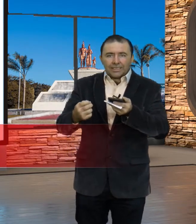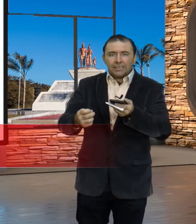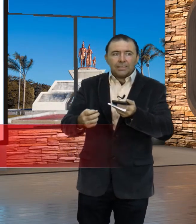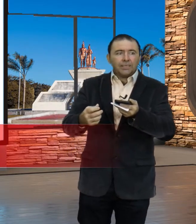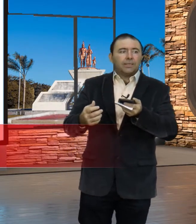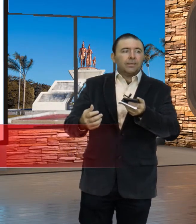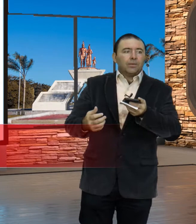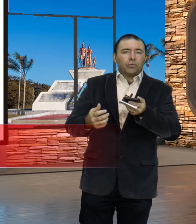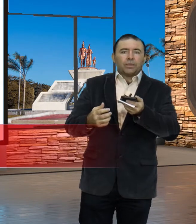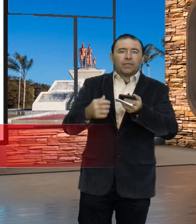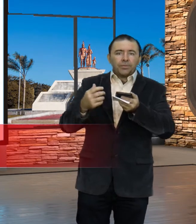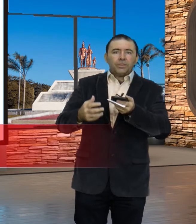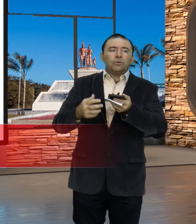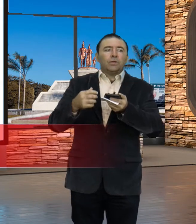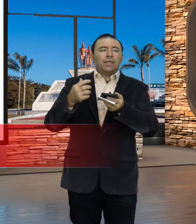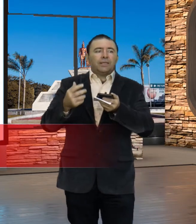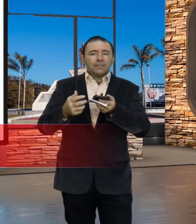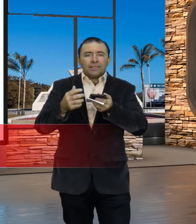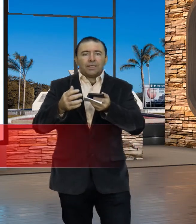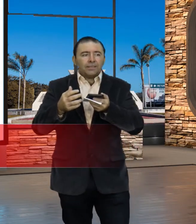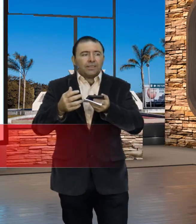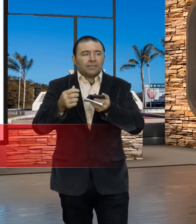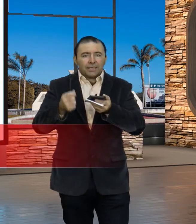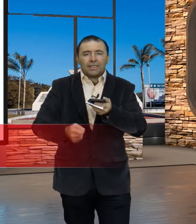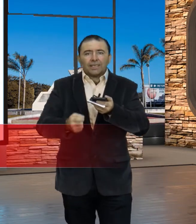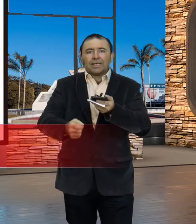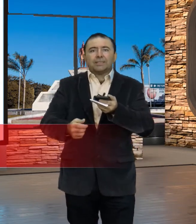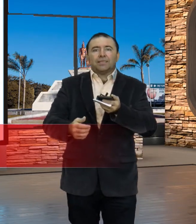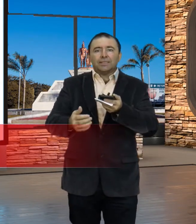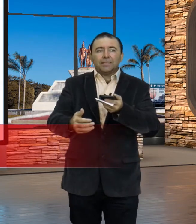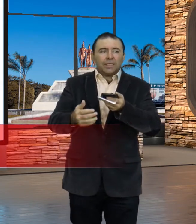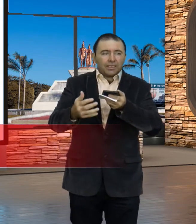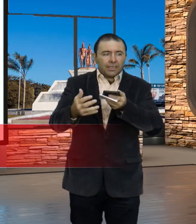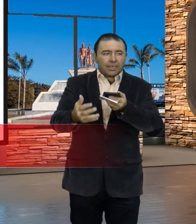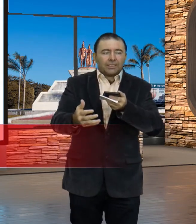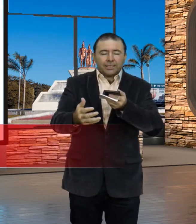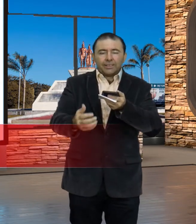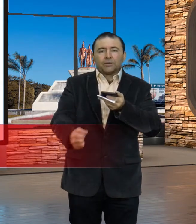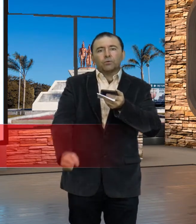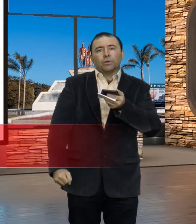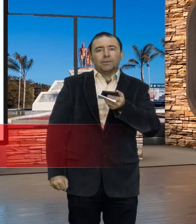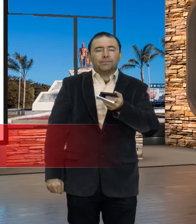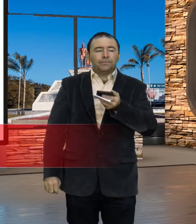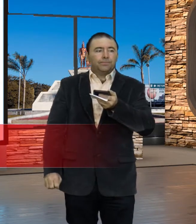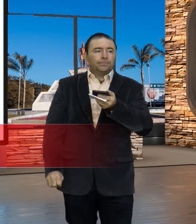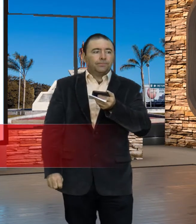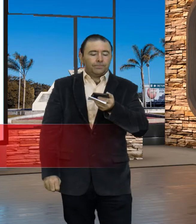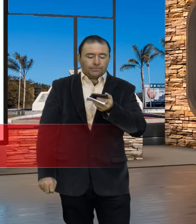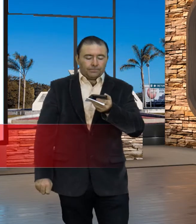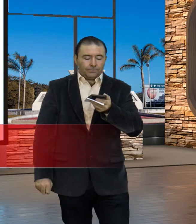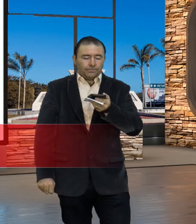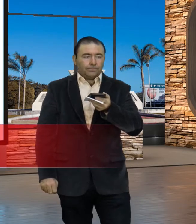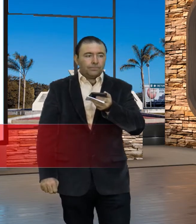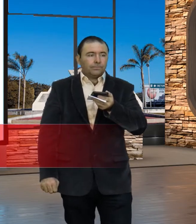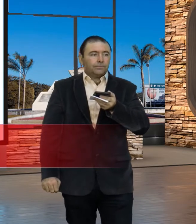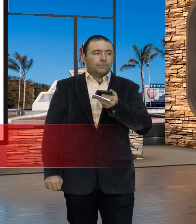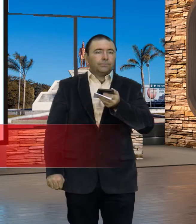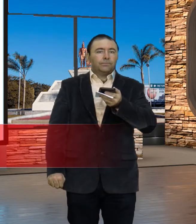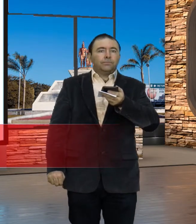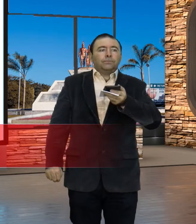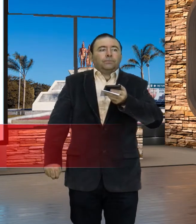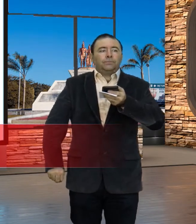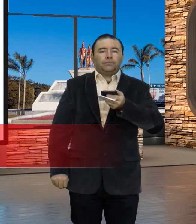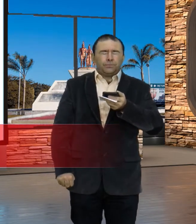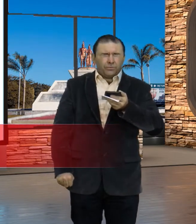que sigue porque repito la idea es que la gente se quede en casa y que siga la cartelera cultural si